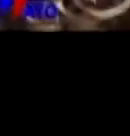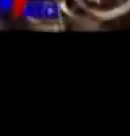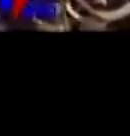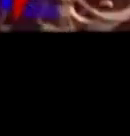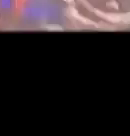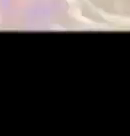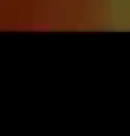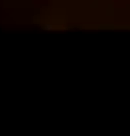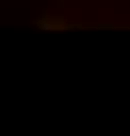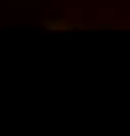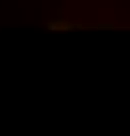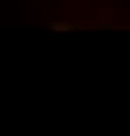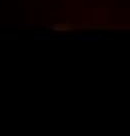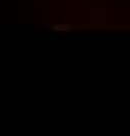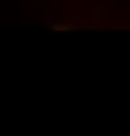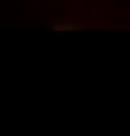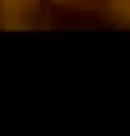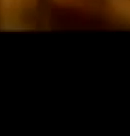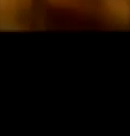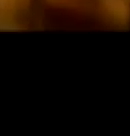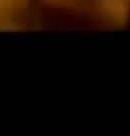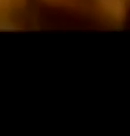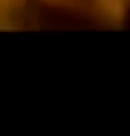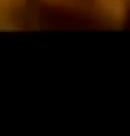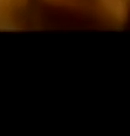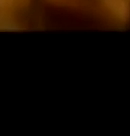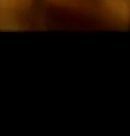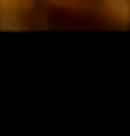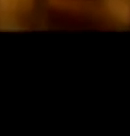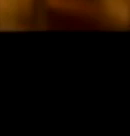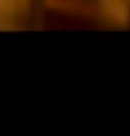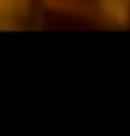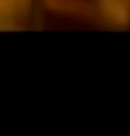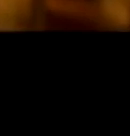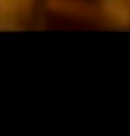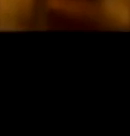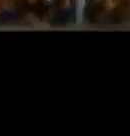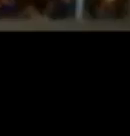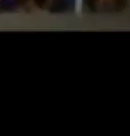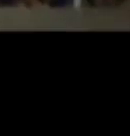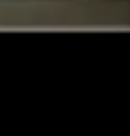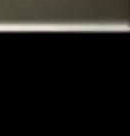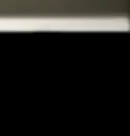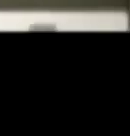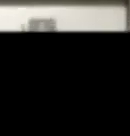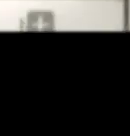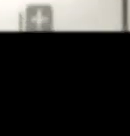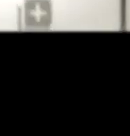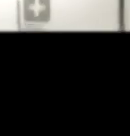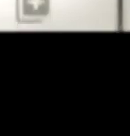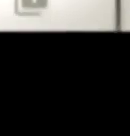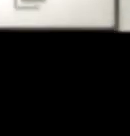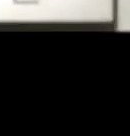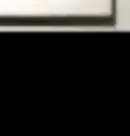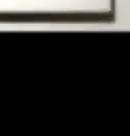siempre crecerá. Hoy la patria va marchando por la vida.